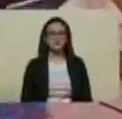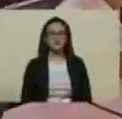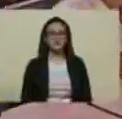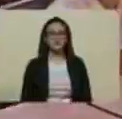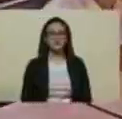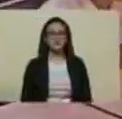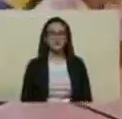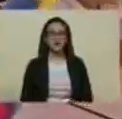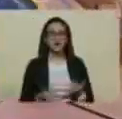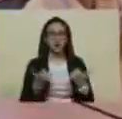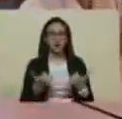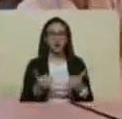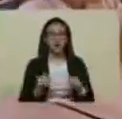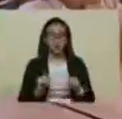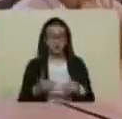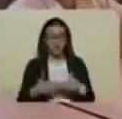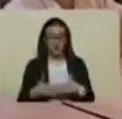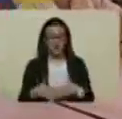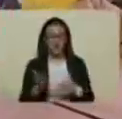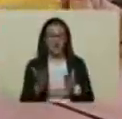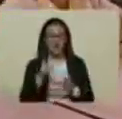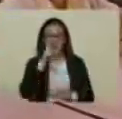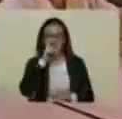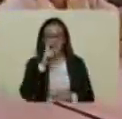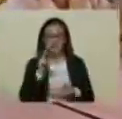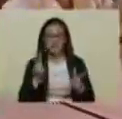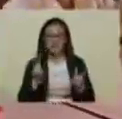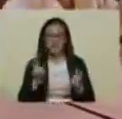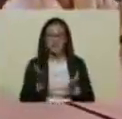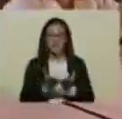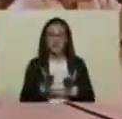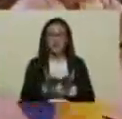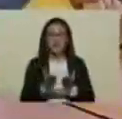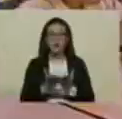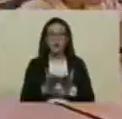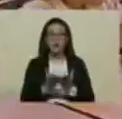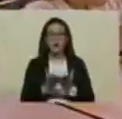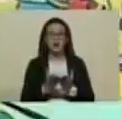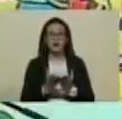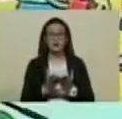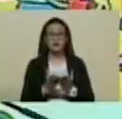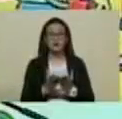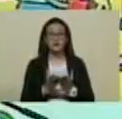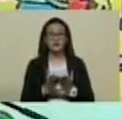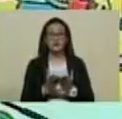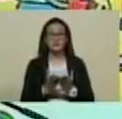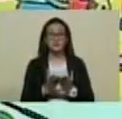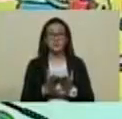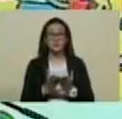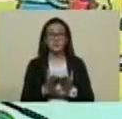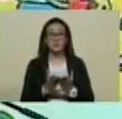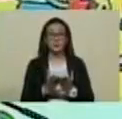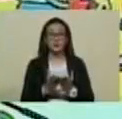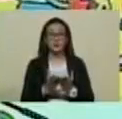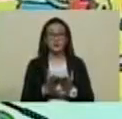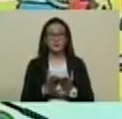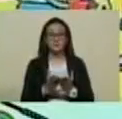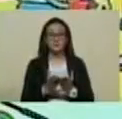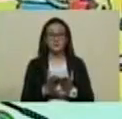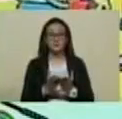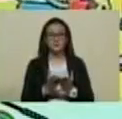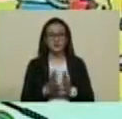Bueno, estamos iniciando el año escolar en firme. Quiero, bueno, hacer